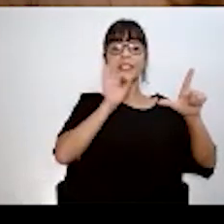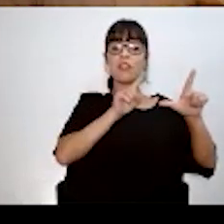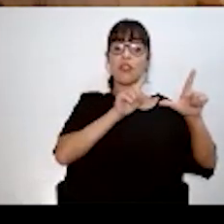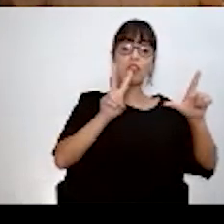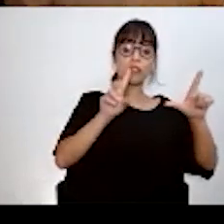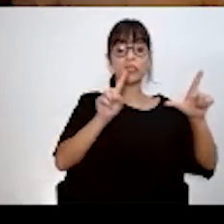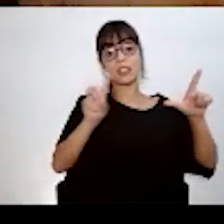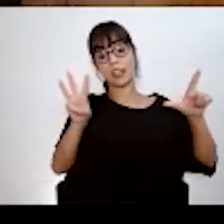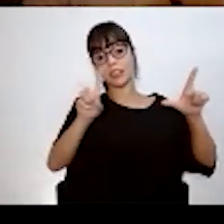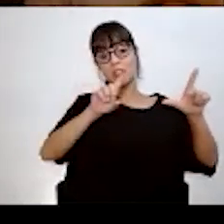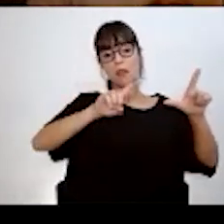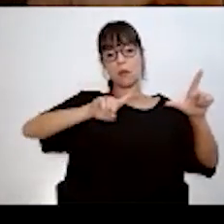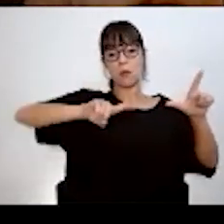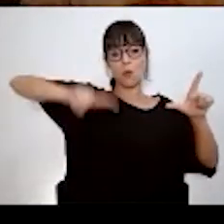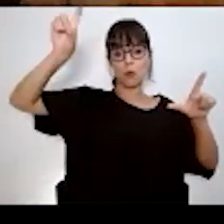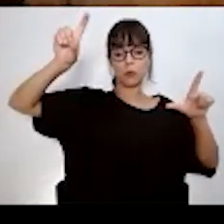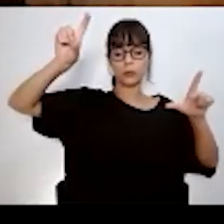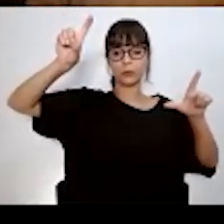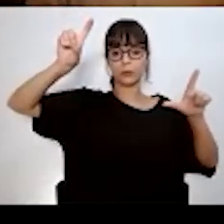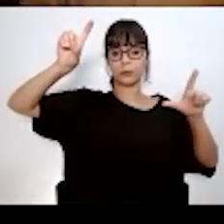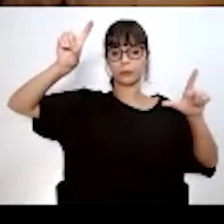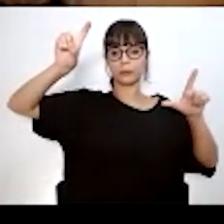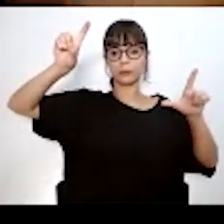nos encontramos con un despliegue,